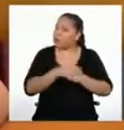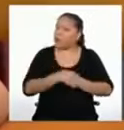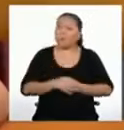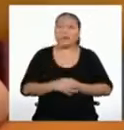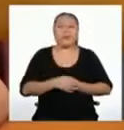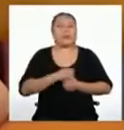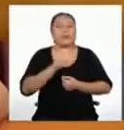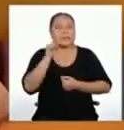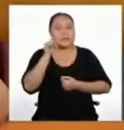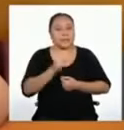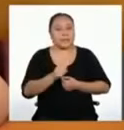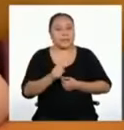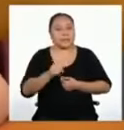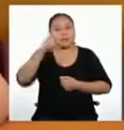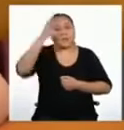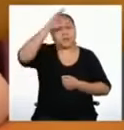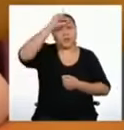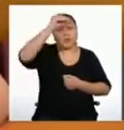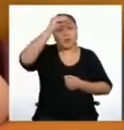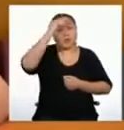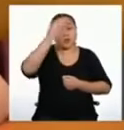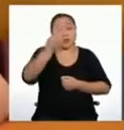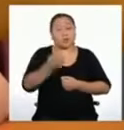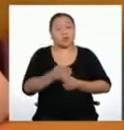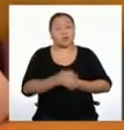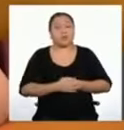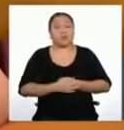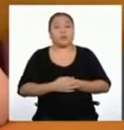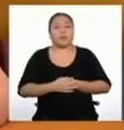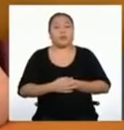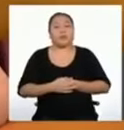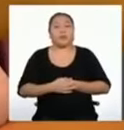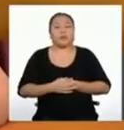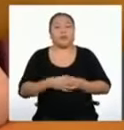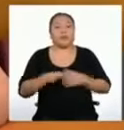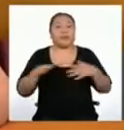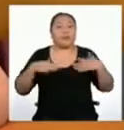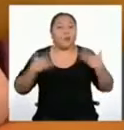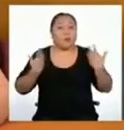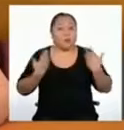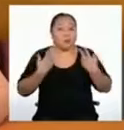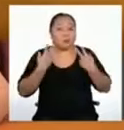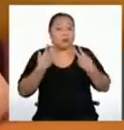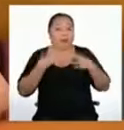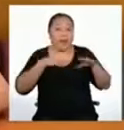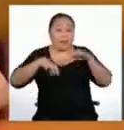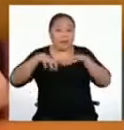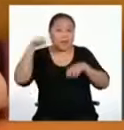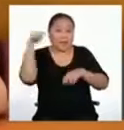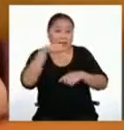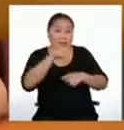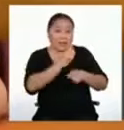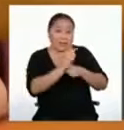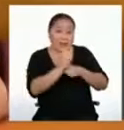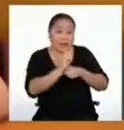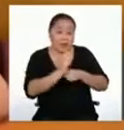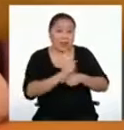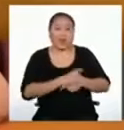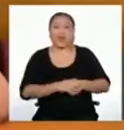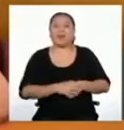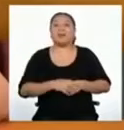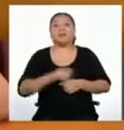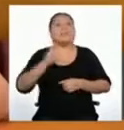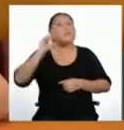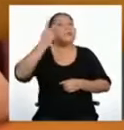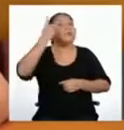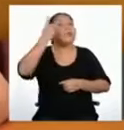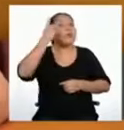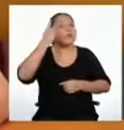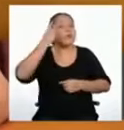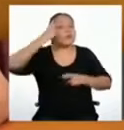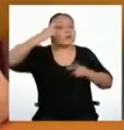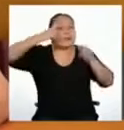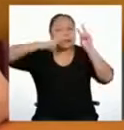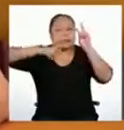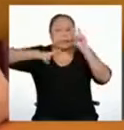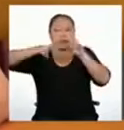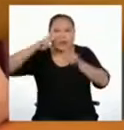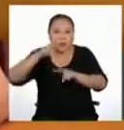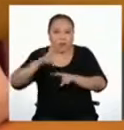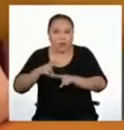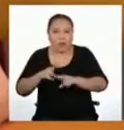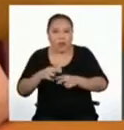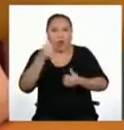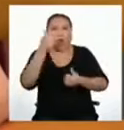Claro, chicos y chicas, para poder realizar esta actividad, primero,